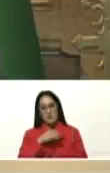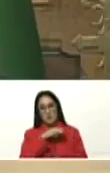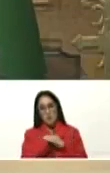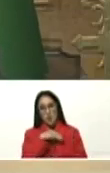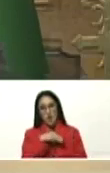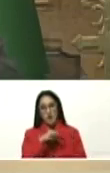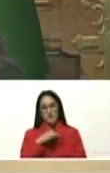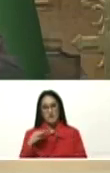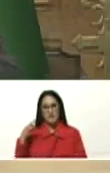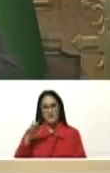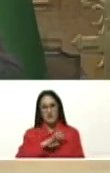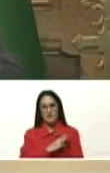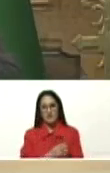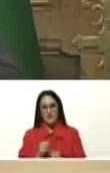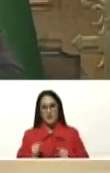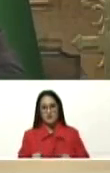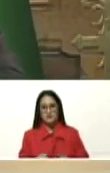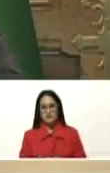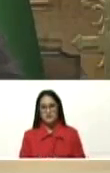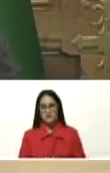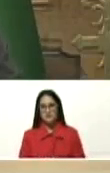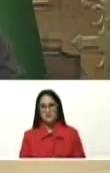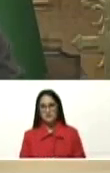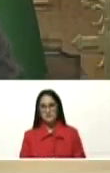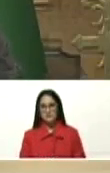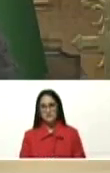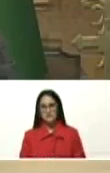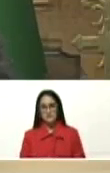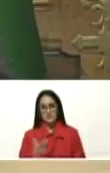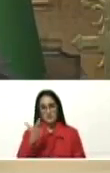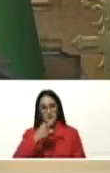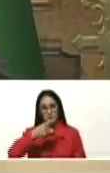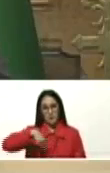fuerza espiritual. Estamos nosotros.